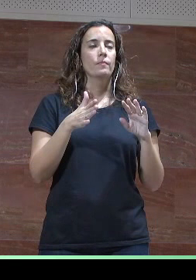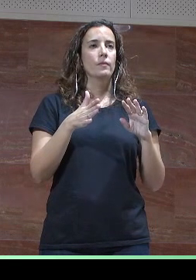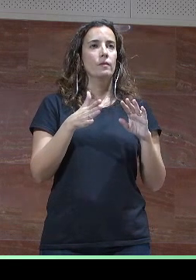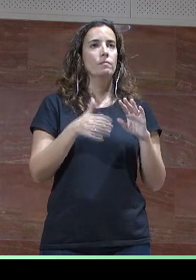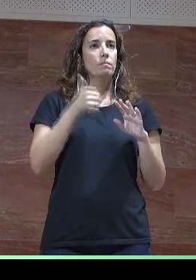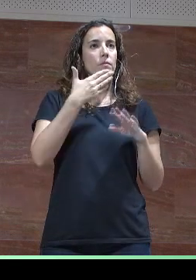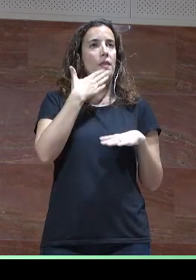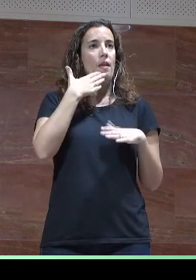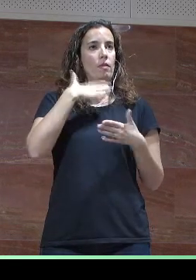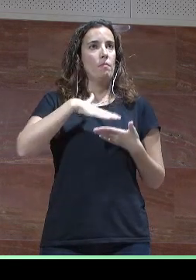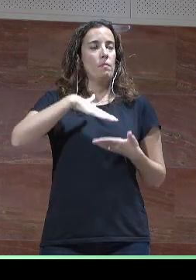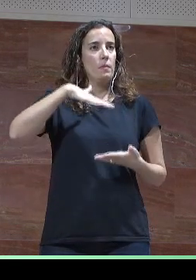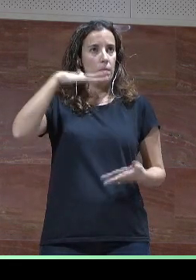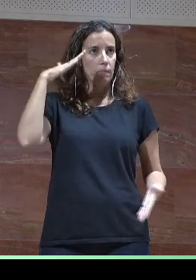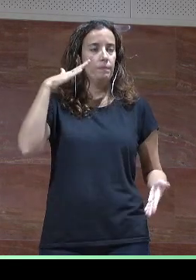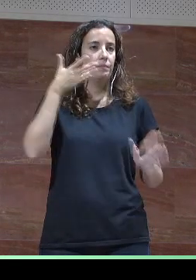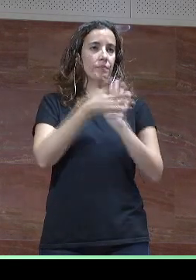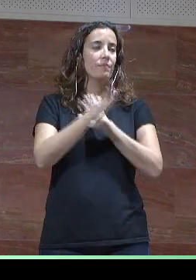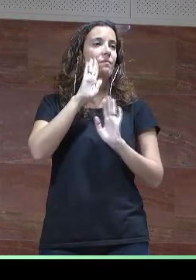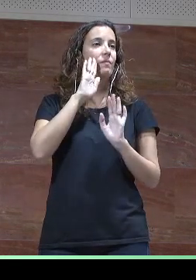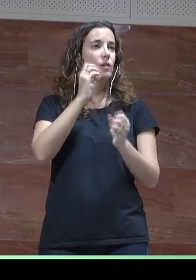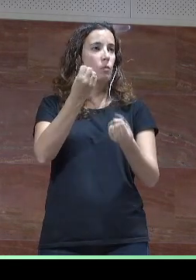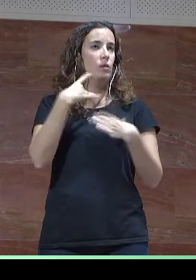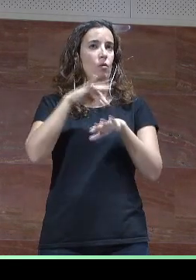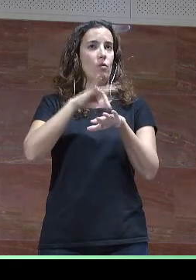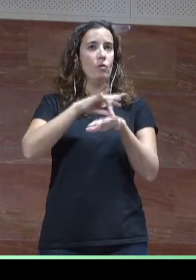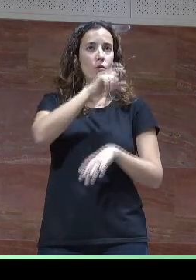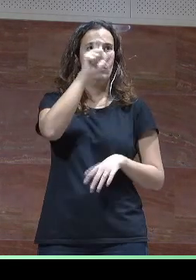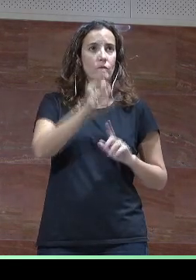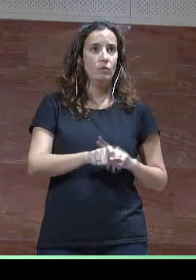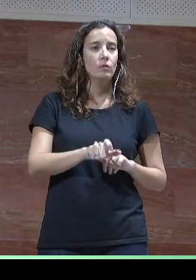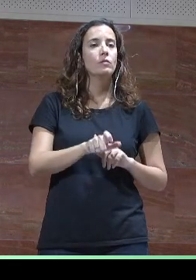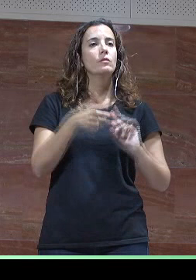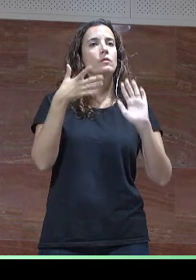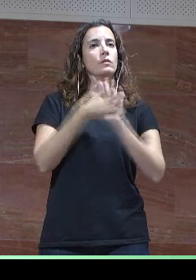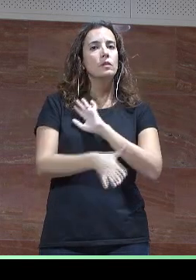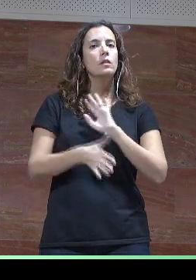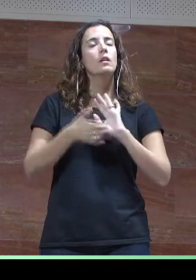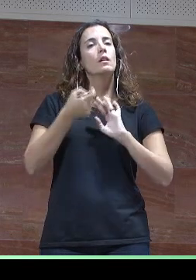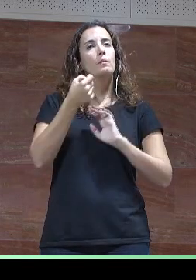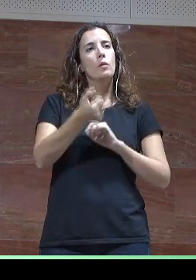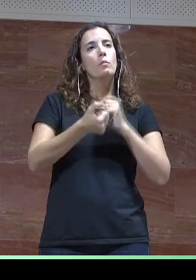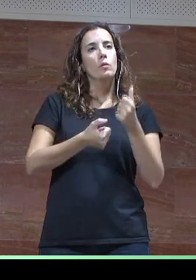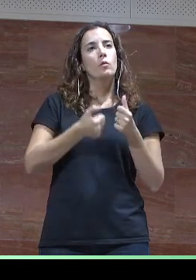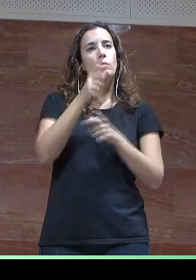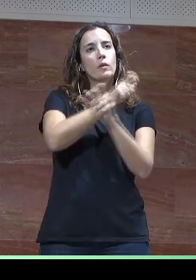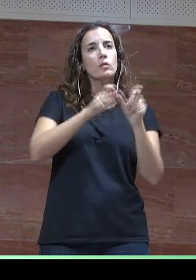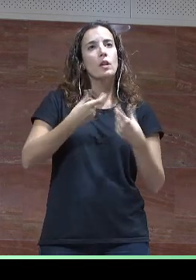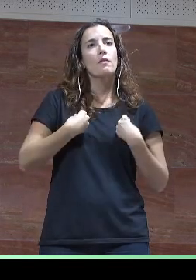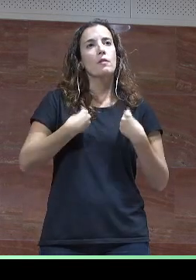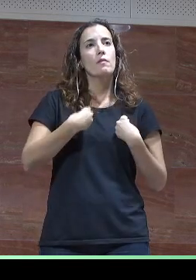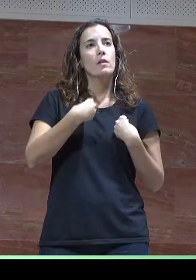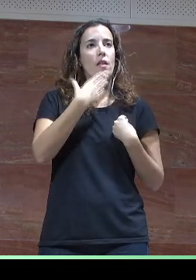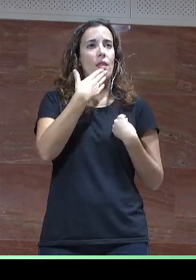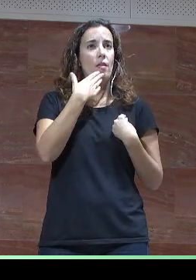hacia arriba, porque vemos que, evidentemente, como nos ha comentado el doctor, cada vez mayor número de personas viven más años,